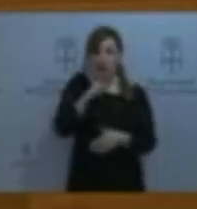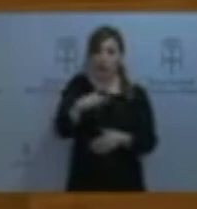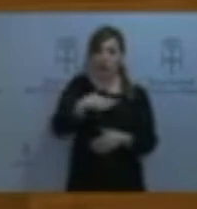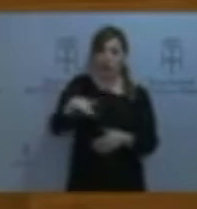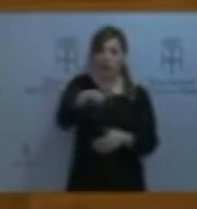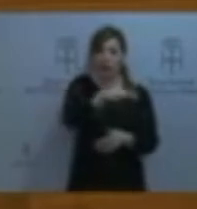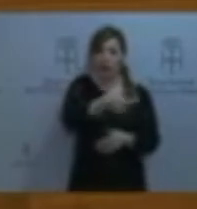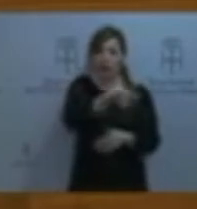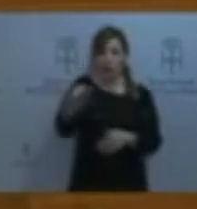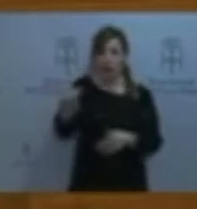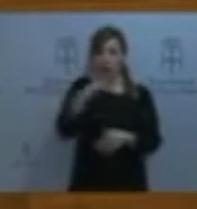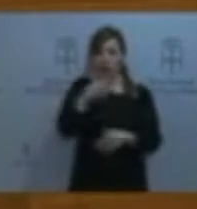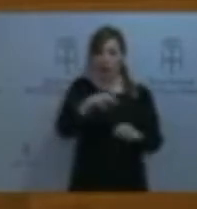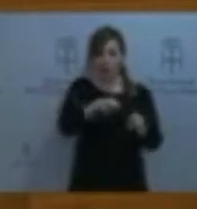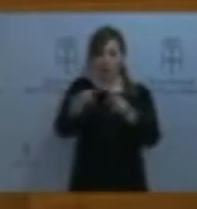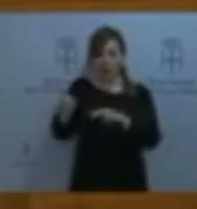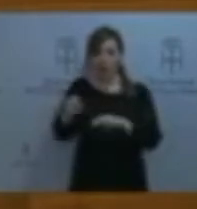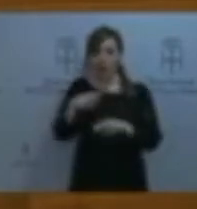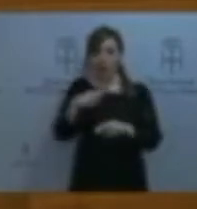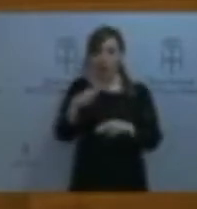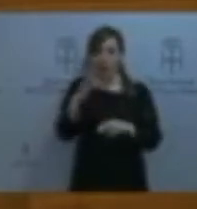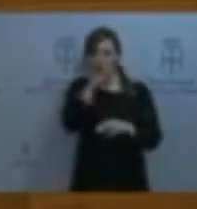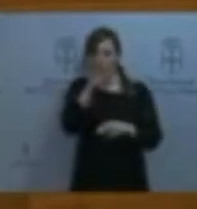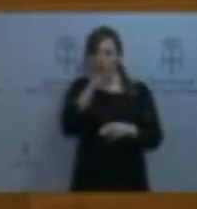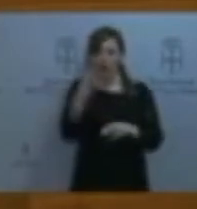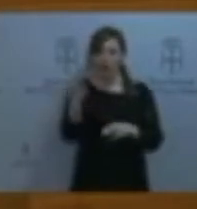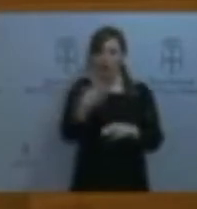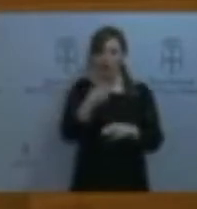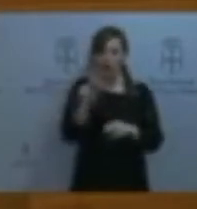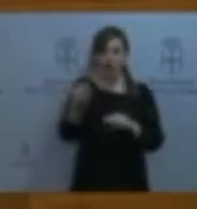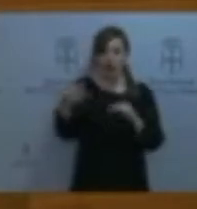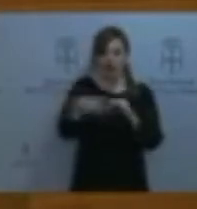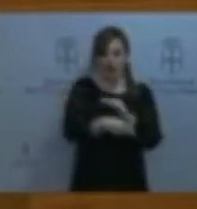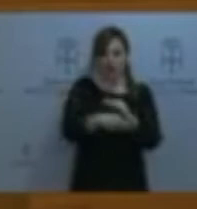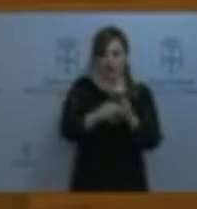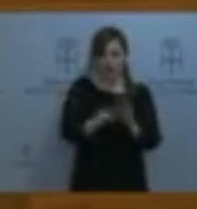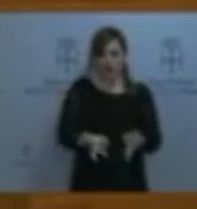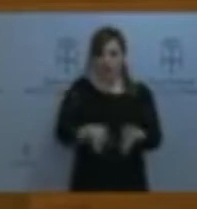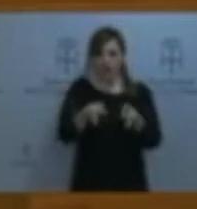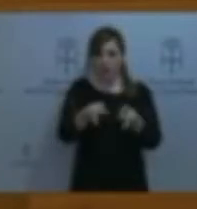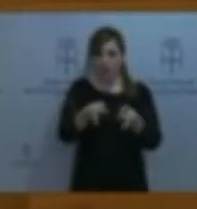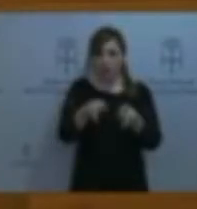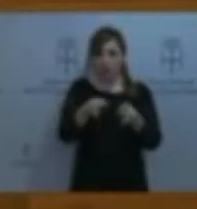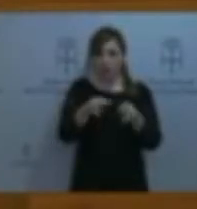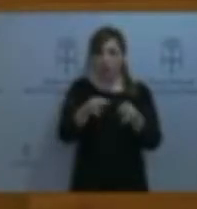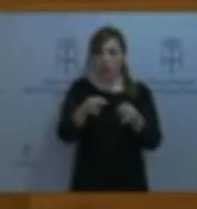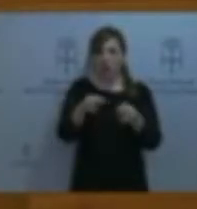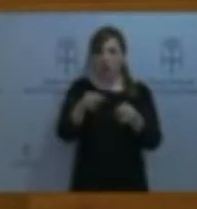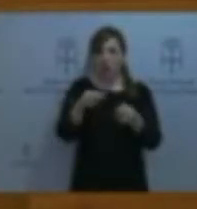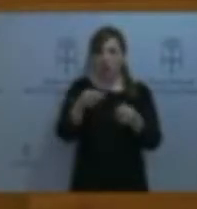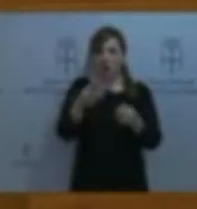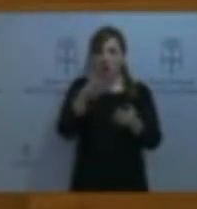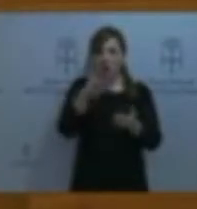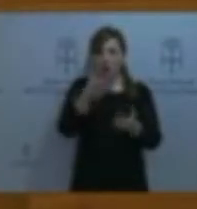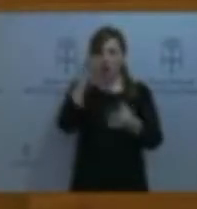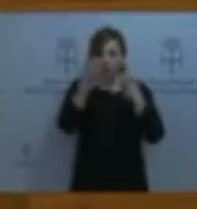el furtivismo y hay que evitar en todo caso y siempre esto. La carroña debe de servir para no debe